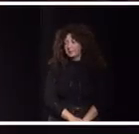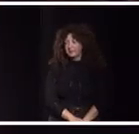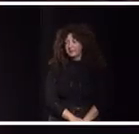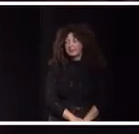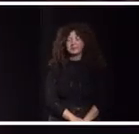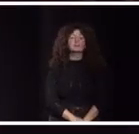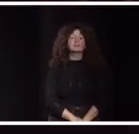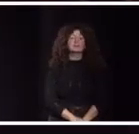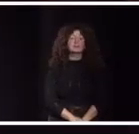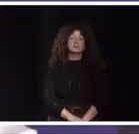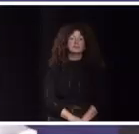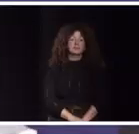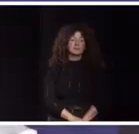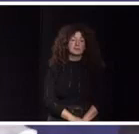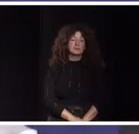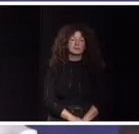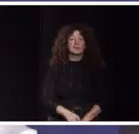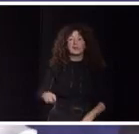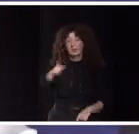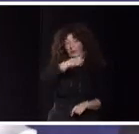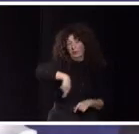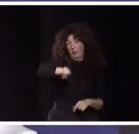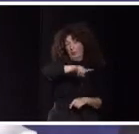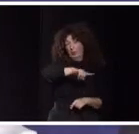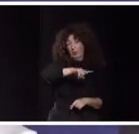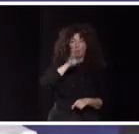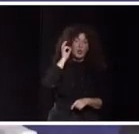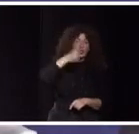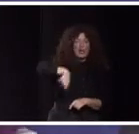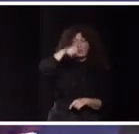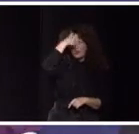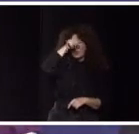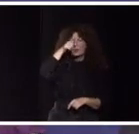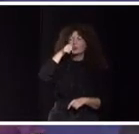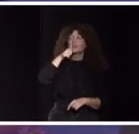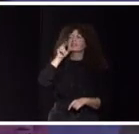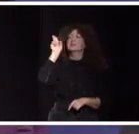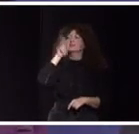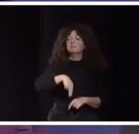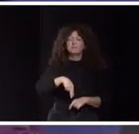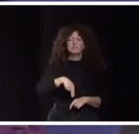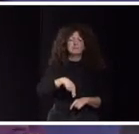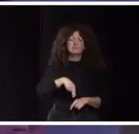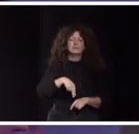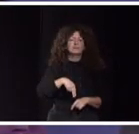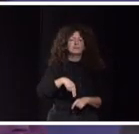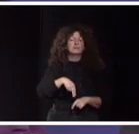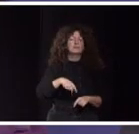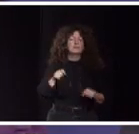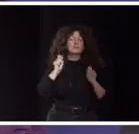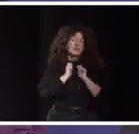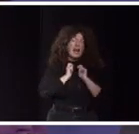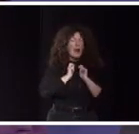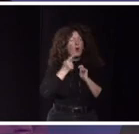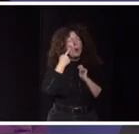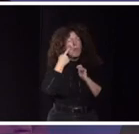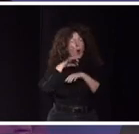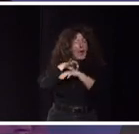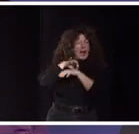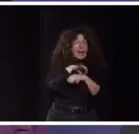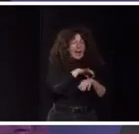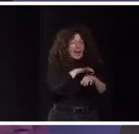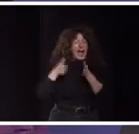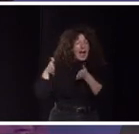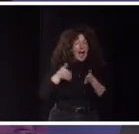Y precisamente vosotras y vosotros sois los que nos habéis marcado nítidamente el